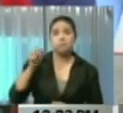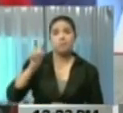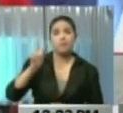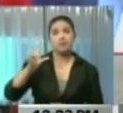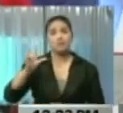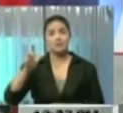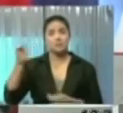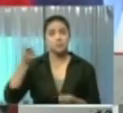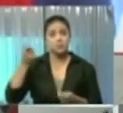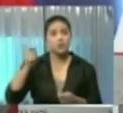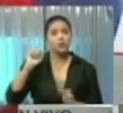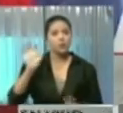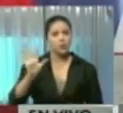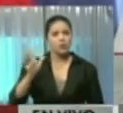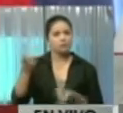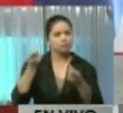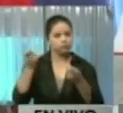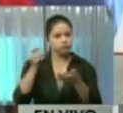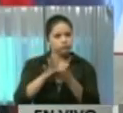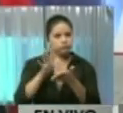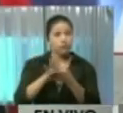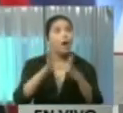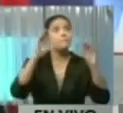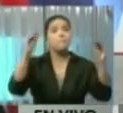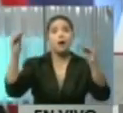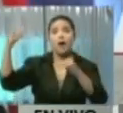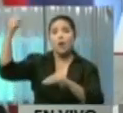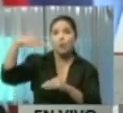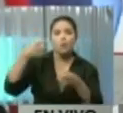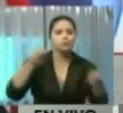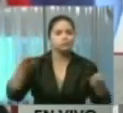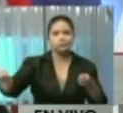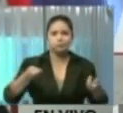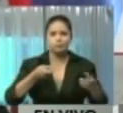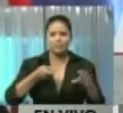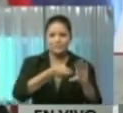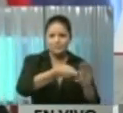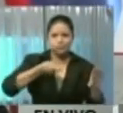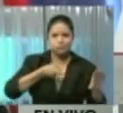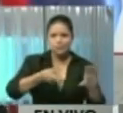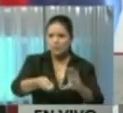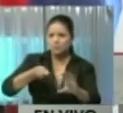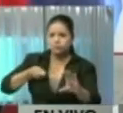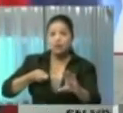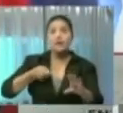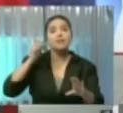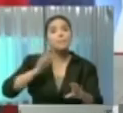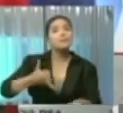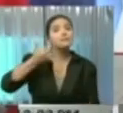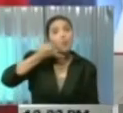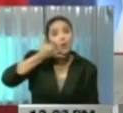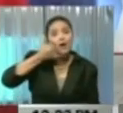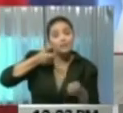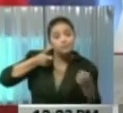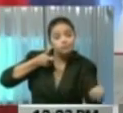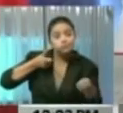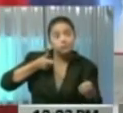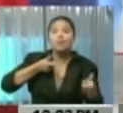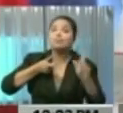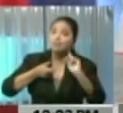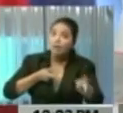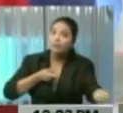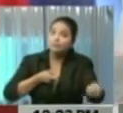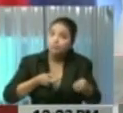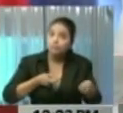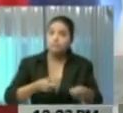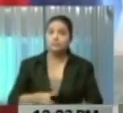consumo importante de energía eléctrica, el apagar las luces, el desenchufar los aparatos, hasta los cargadores de los celulares. Hay que